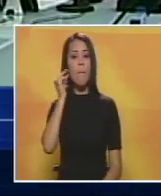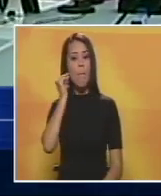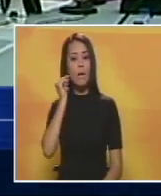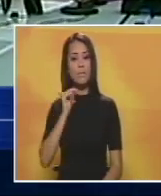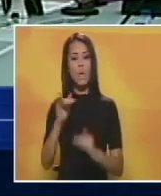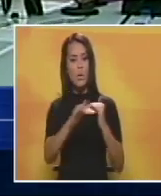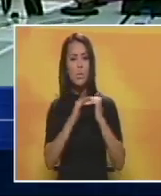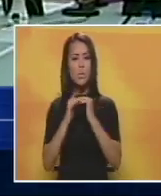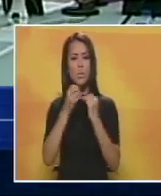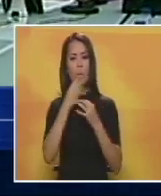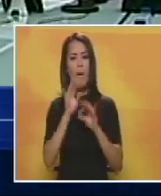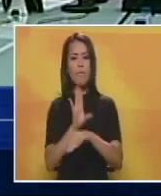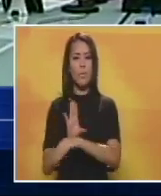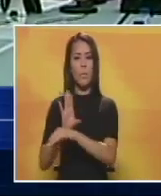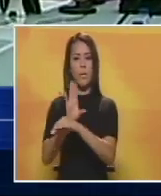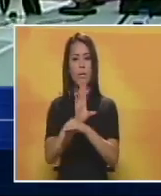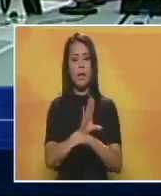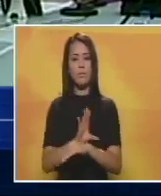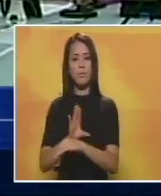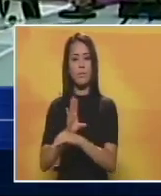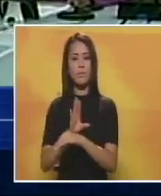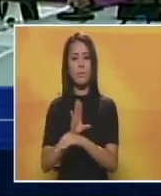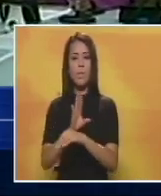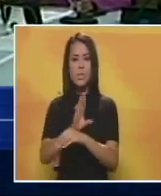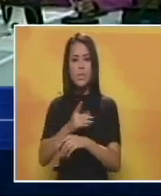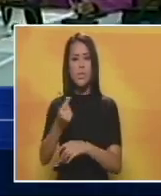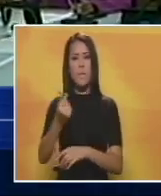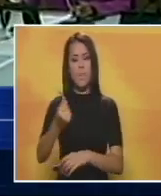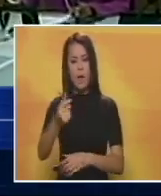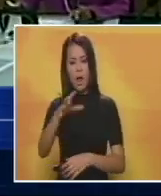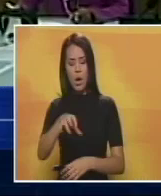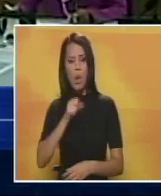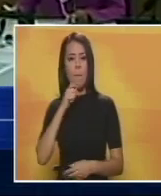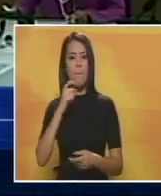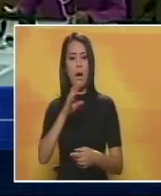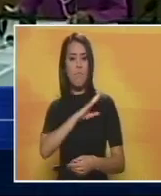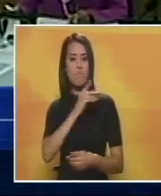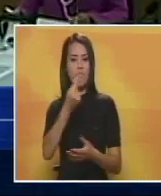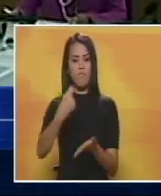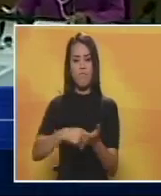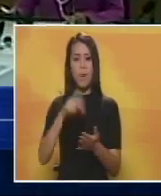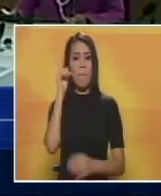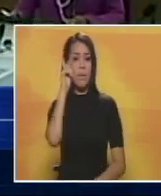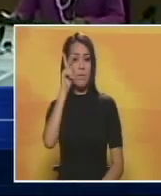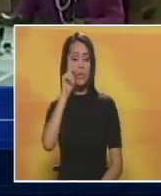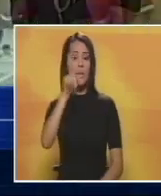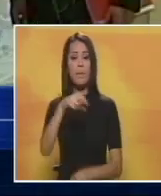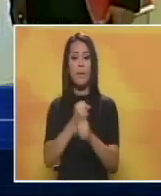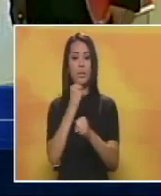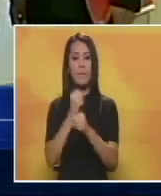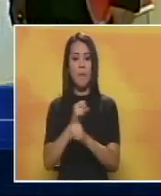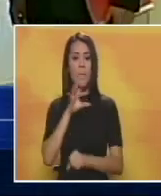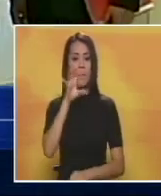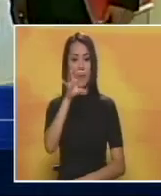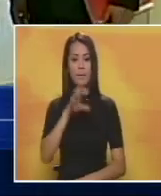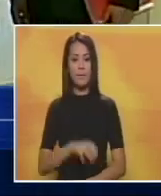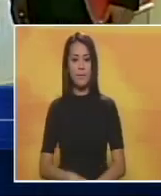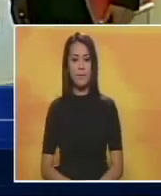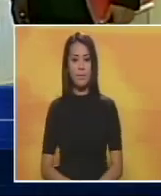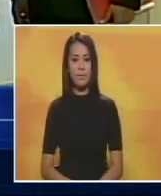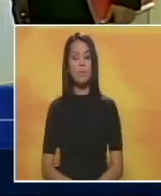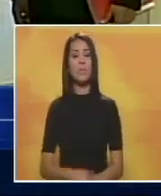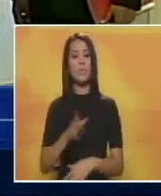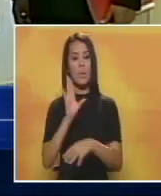de proteger la capacidad adquisitiva de nuestros docentes, de los salarios y de los trabajadores de nuestro país, reconocer